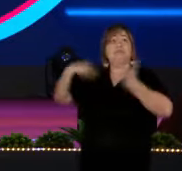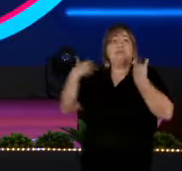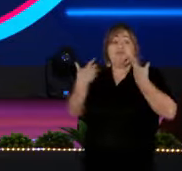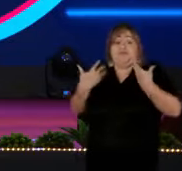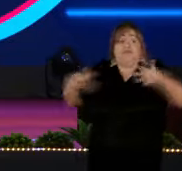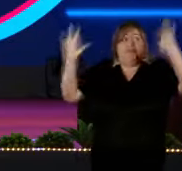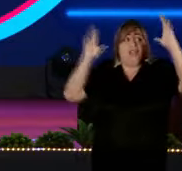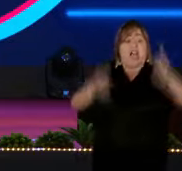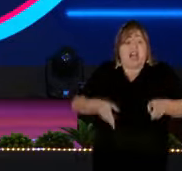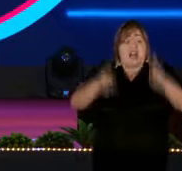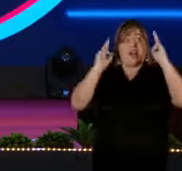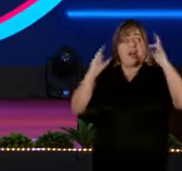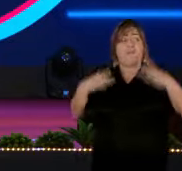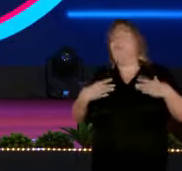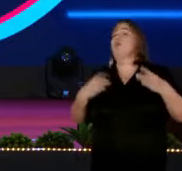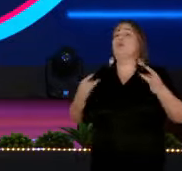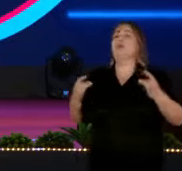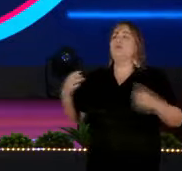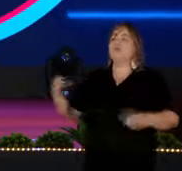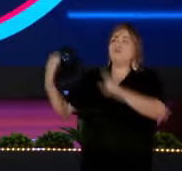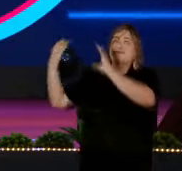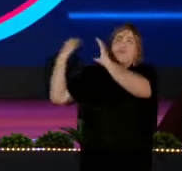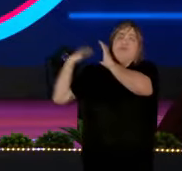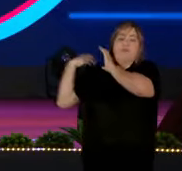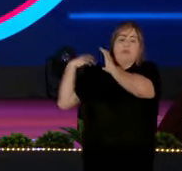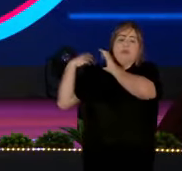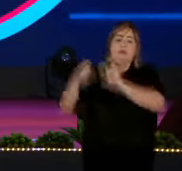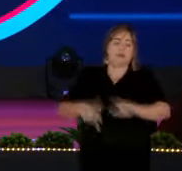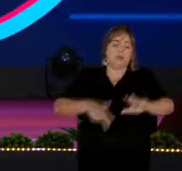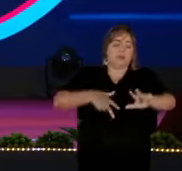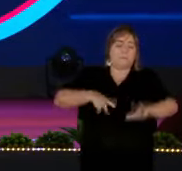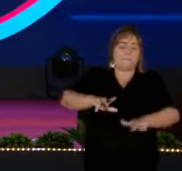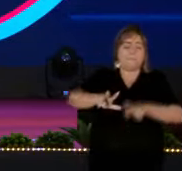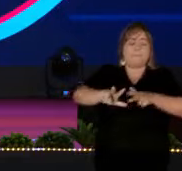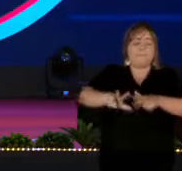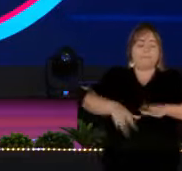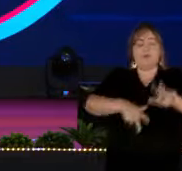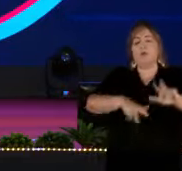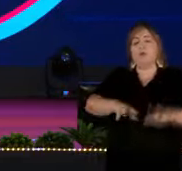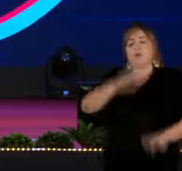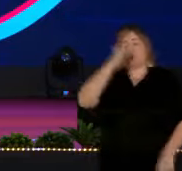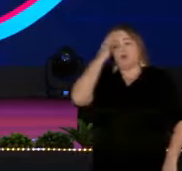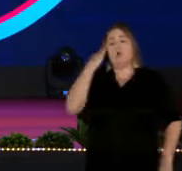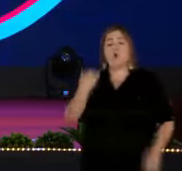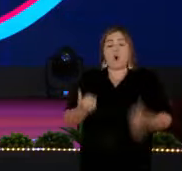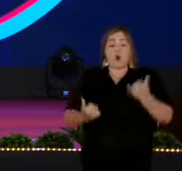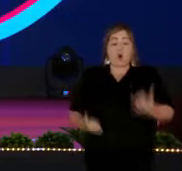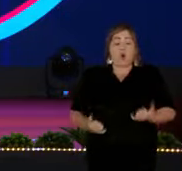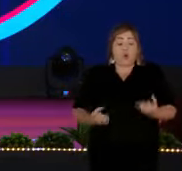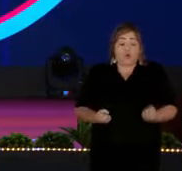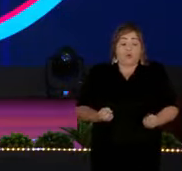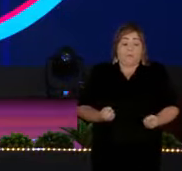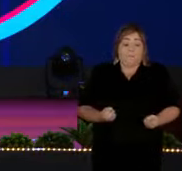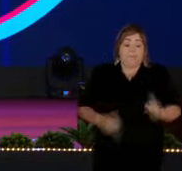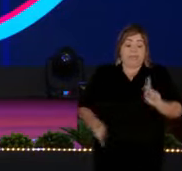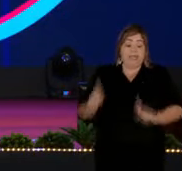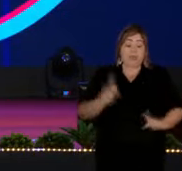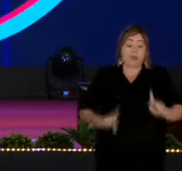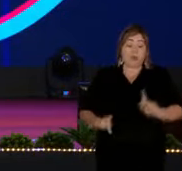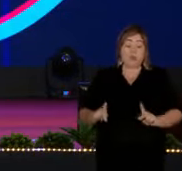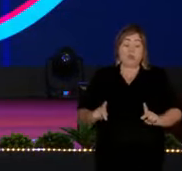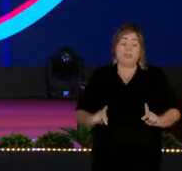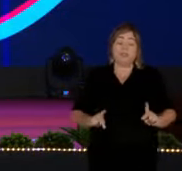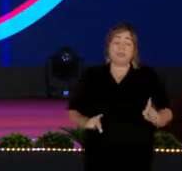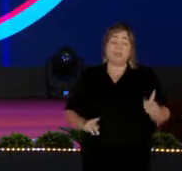sanado y tomó su lecho y anduvo, y era el día de reposo. Hoy muchos pueden estar sintiéndose que han entrado en